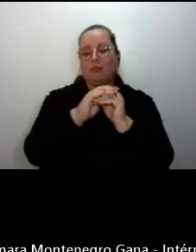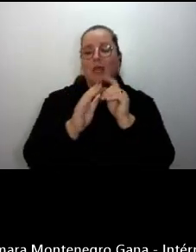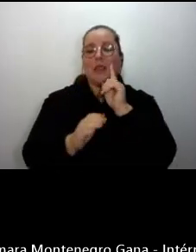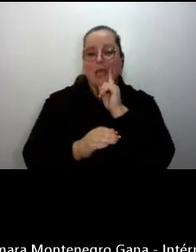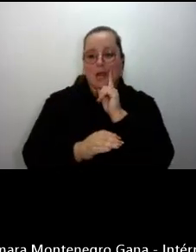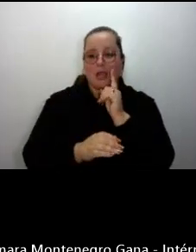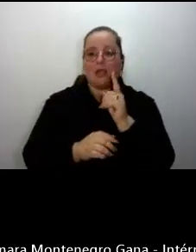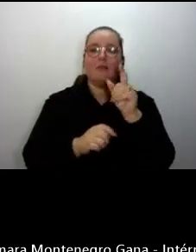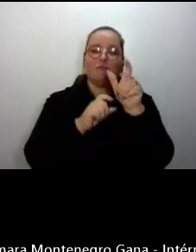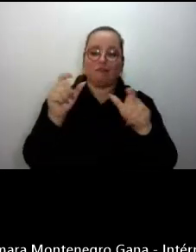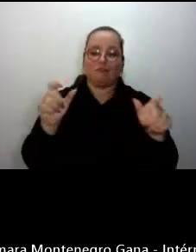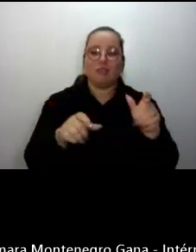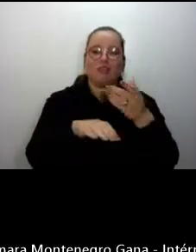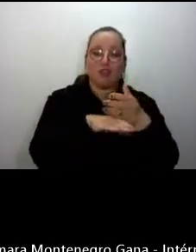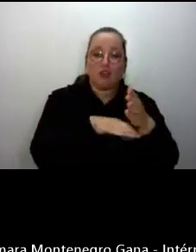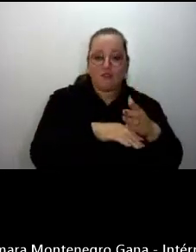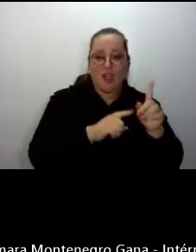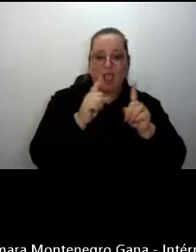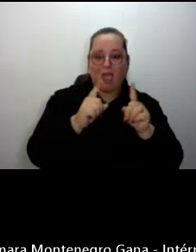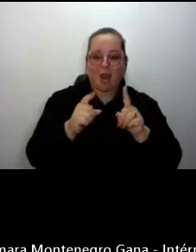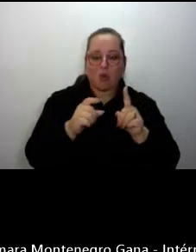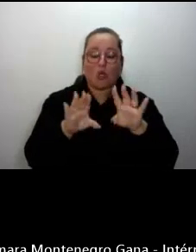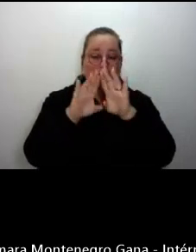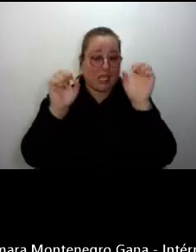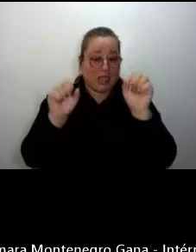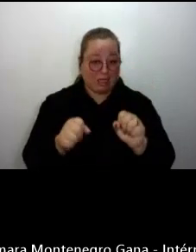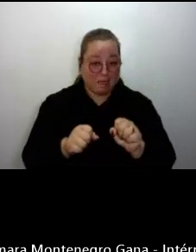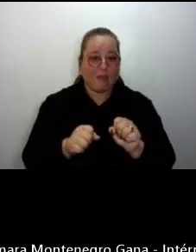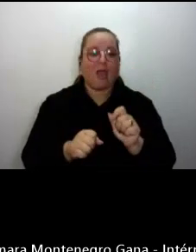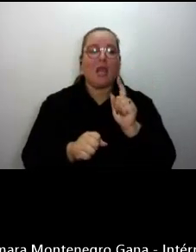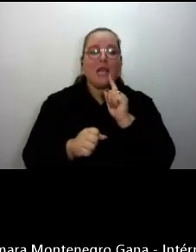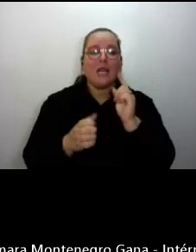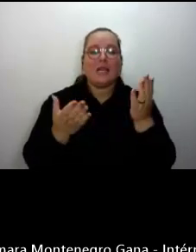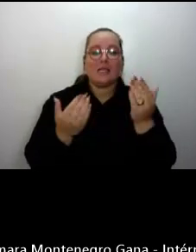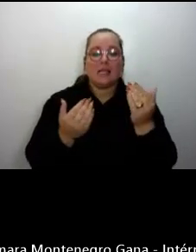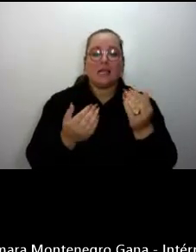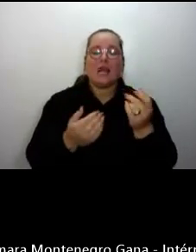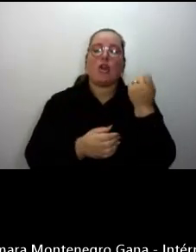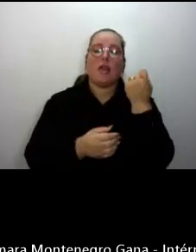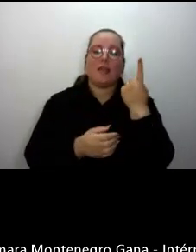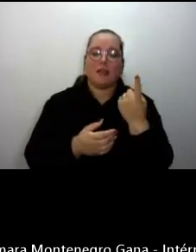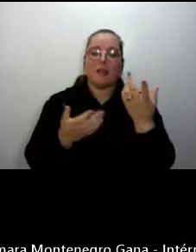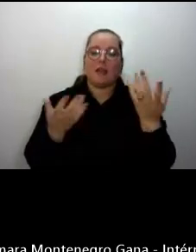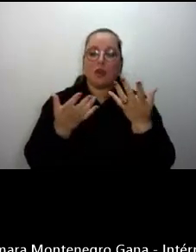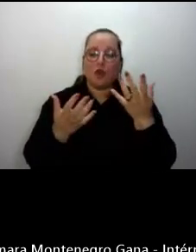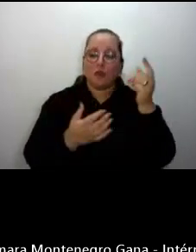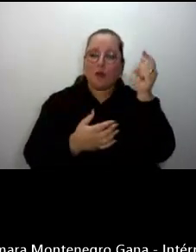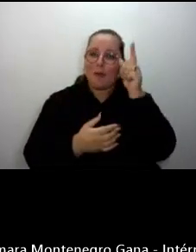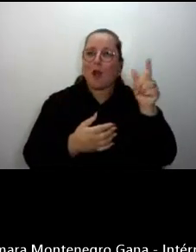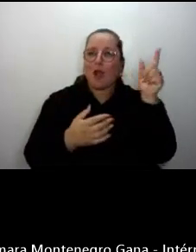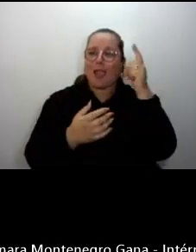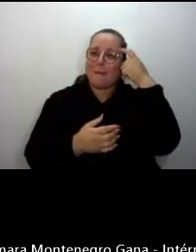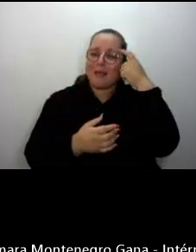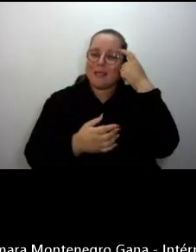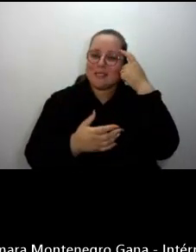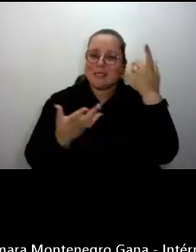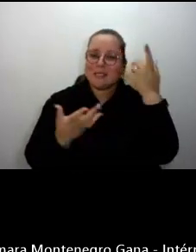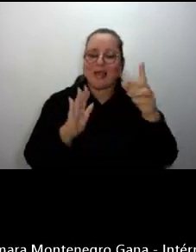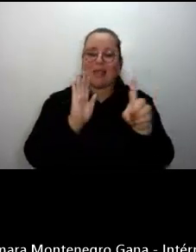que quedaron cupos disponibles al sistema y que son necesarios de entender desde la siguiente lógica, que es la lógica finalmente del